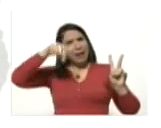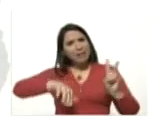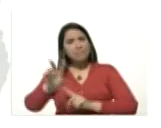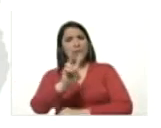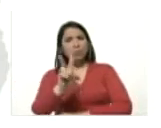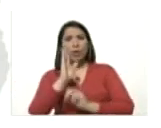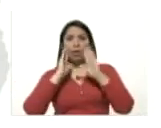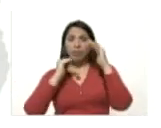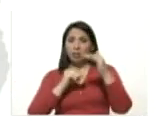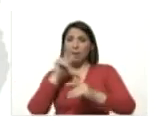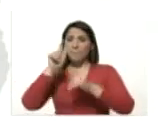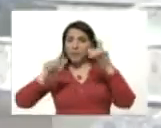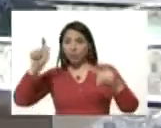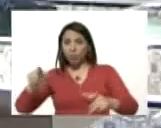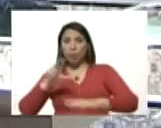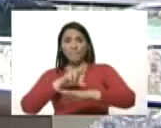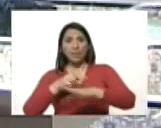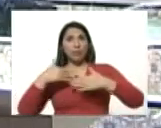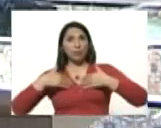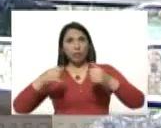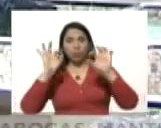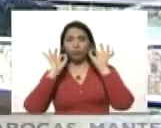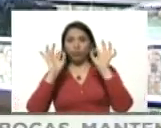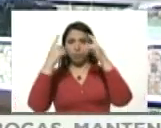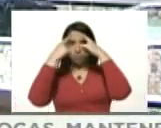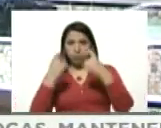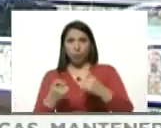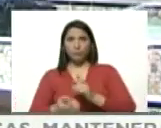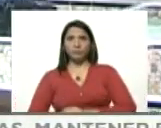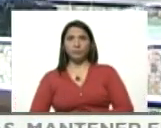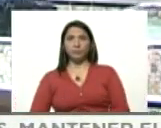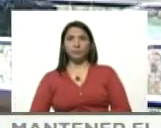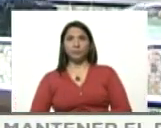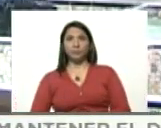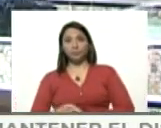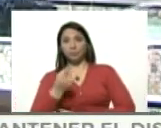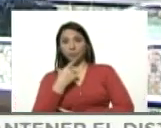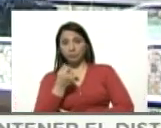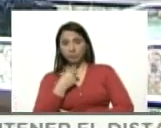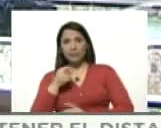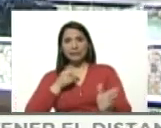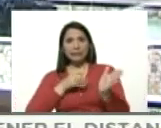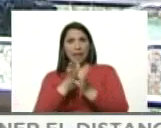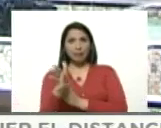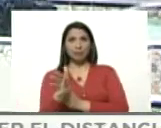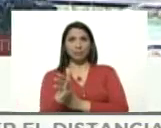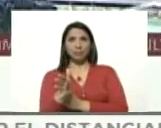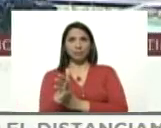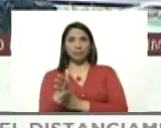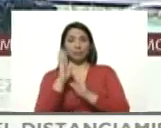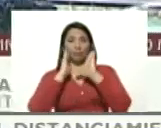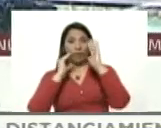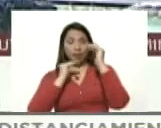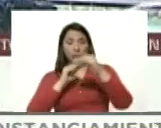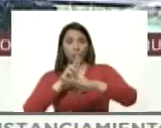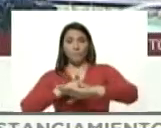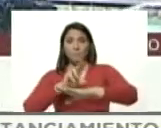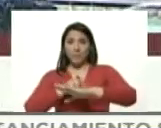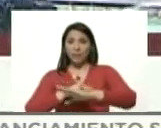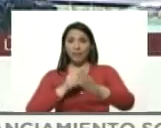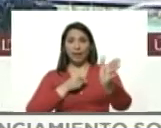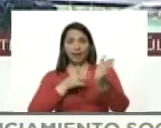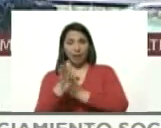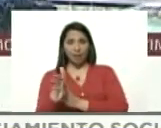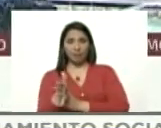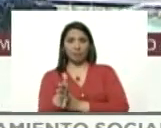atendidos con personal de salud especializado, con tratamiento gratuito, con atención médica